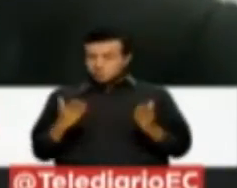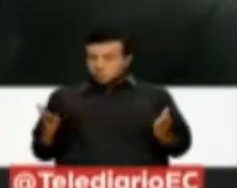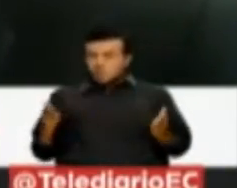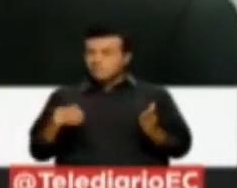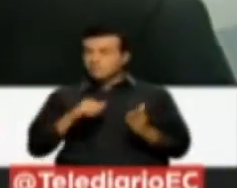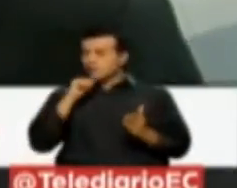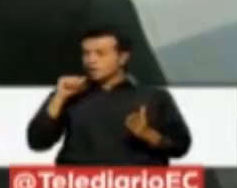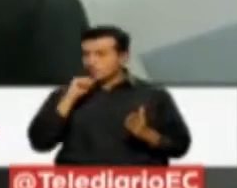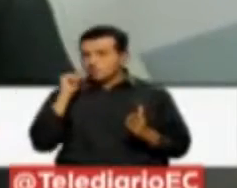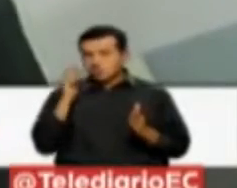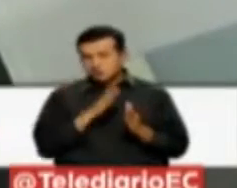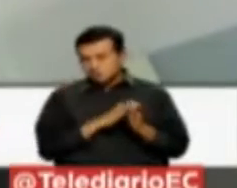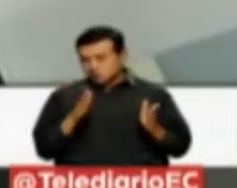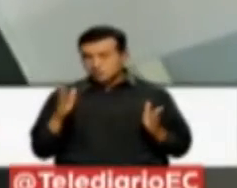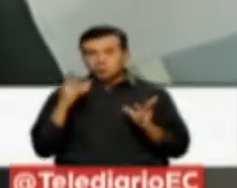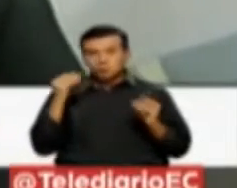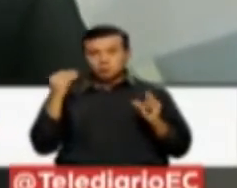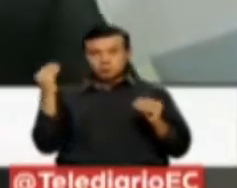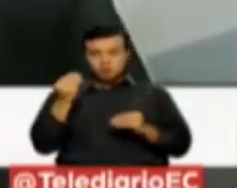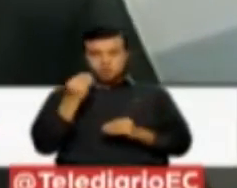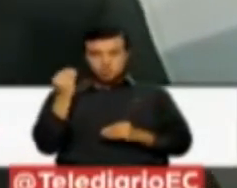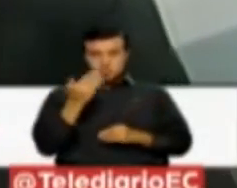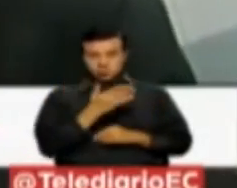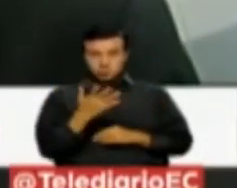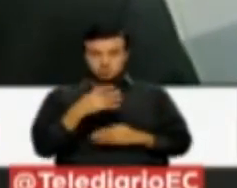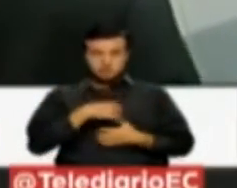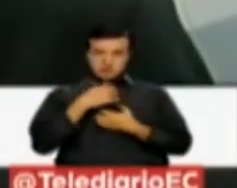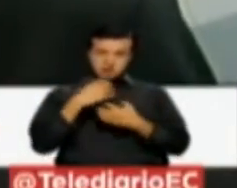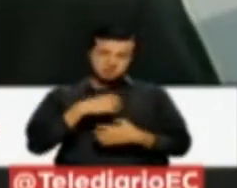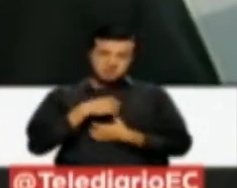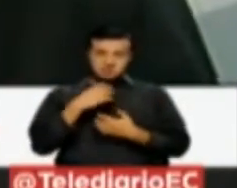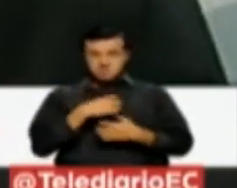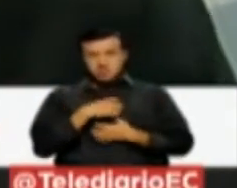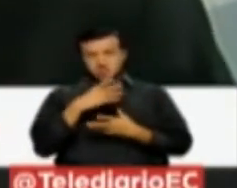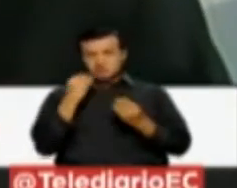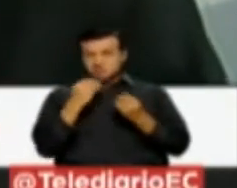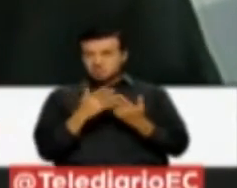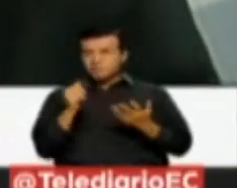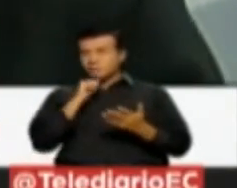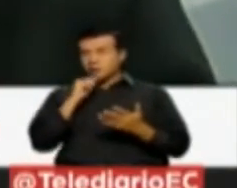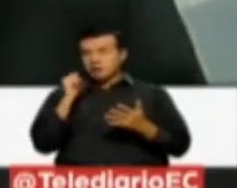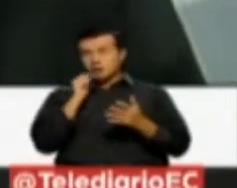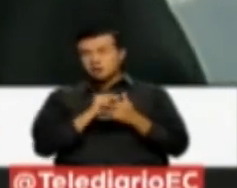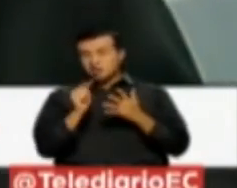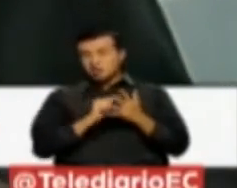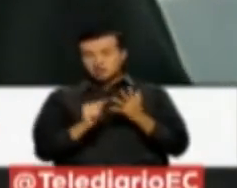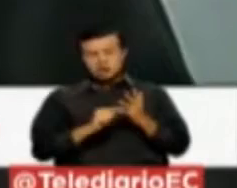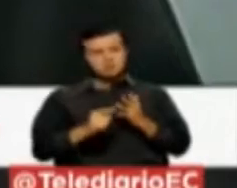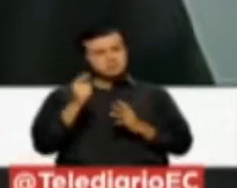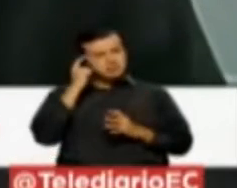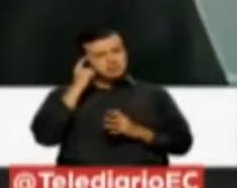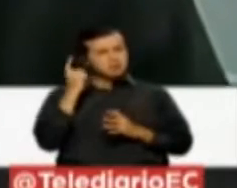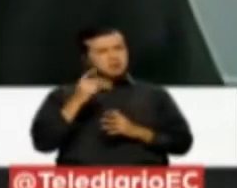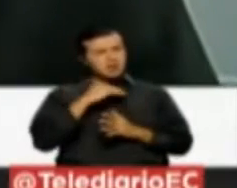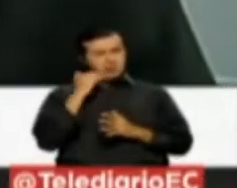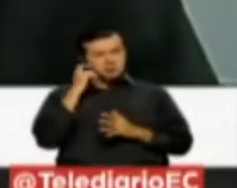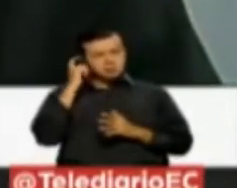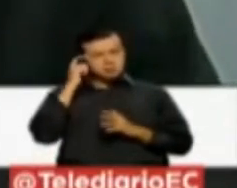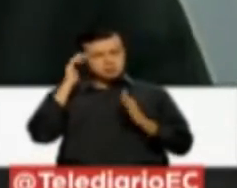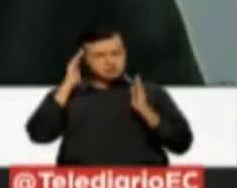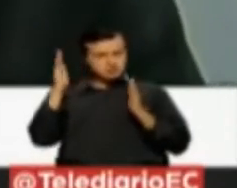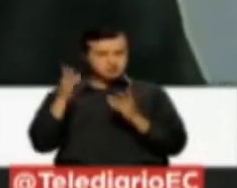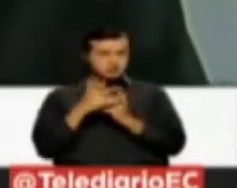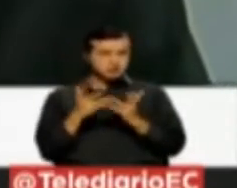por hacer. Si bien es cierto, muchos jóvenes se quejan un poco de todo lo que nos hace falta, pero yo dije, ¿por qué no hacer algo al